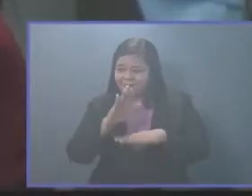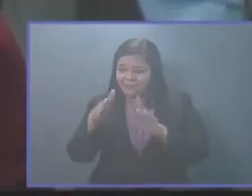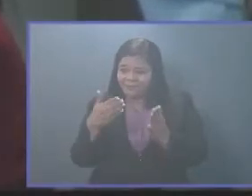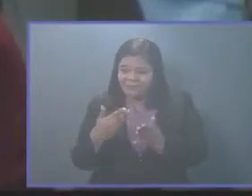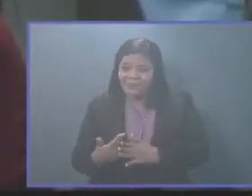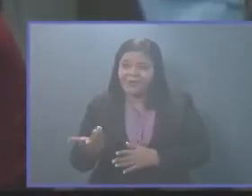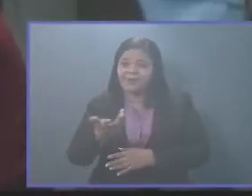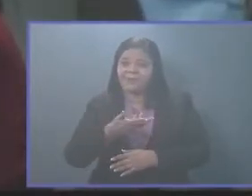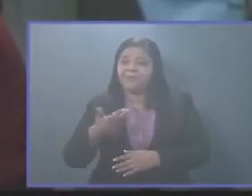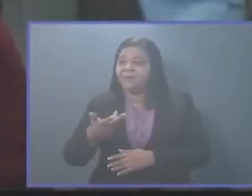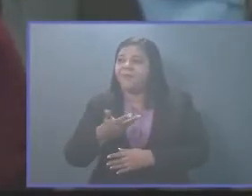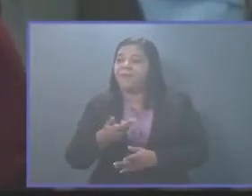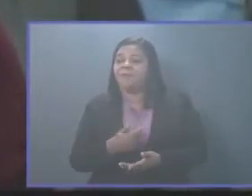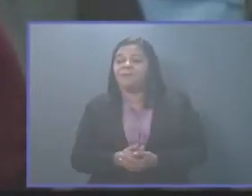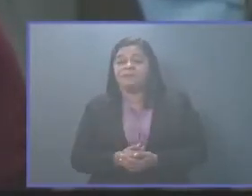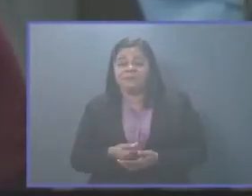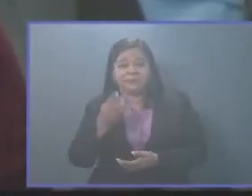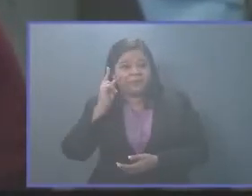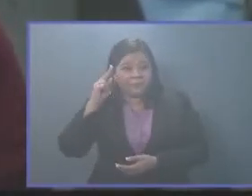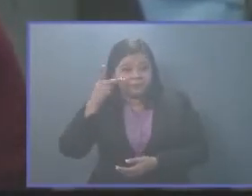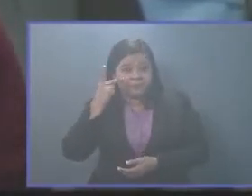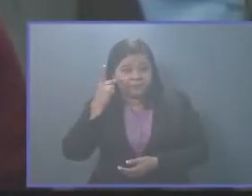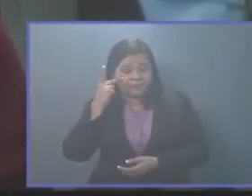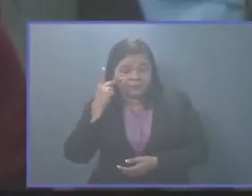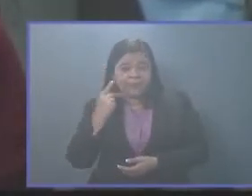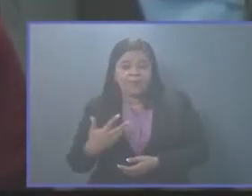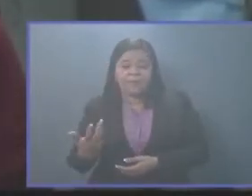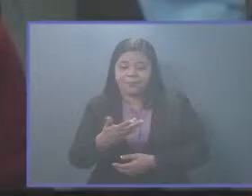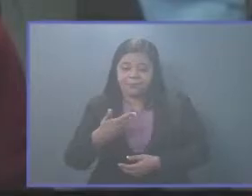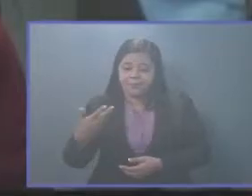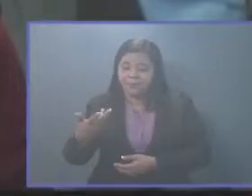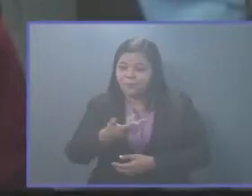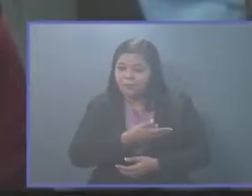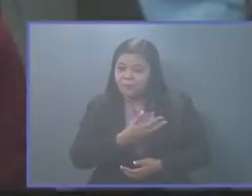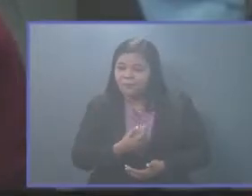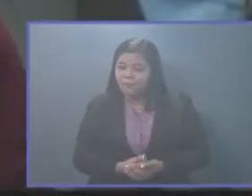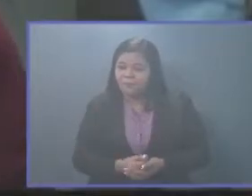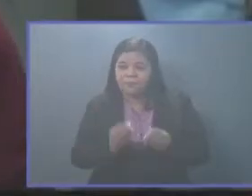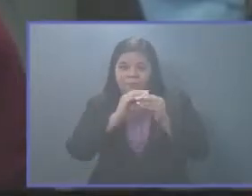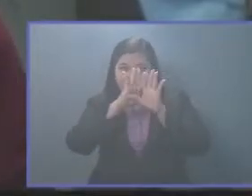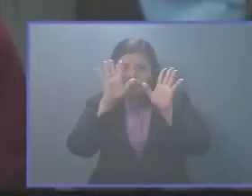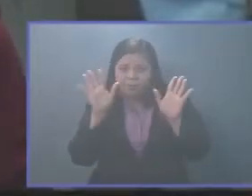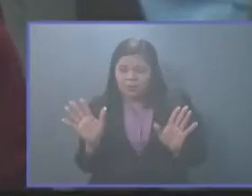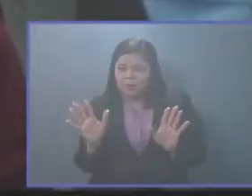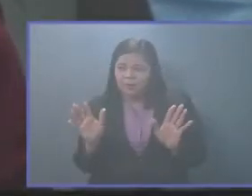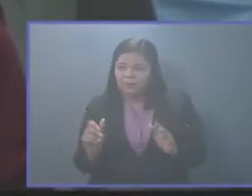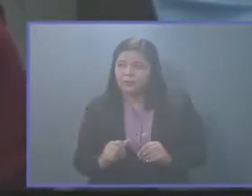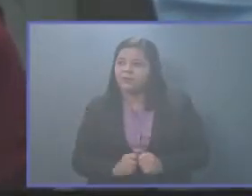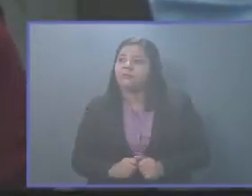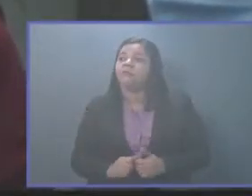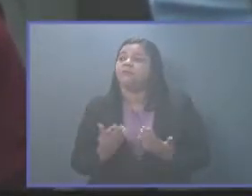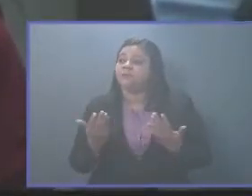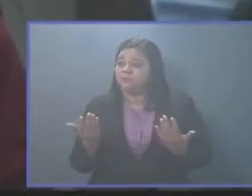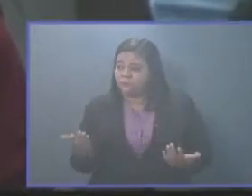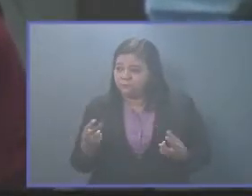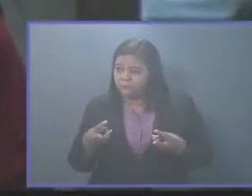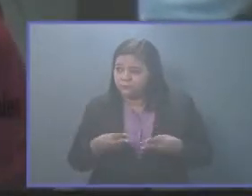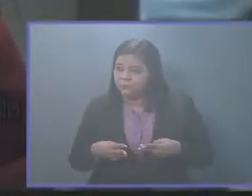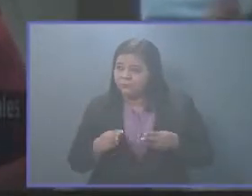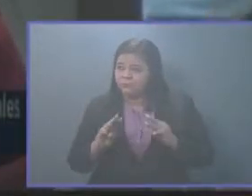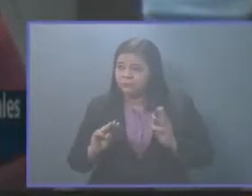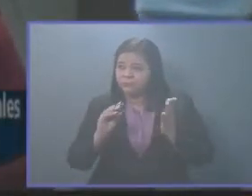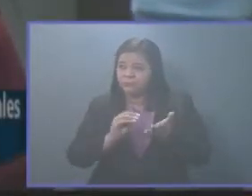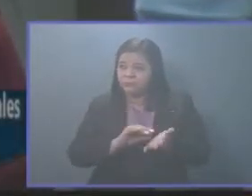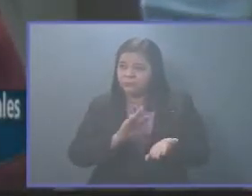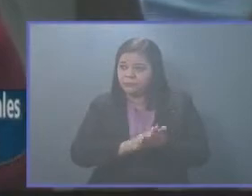notoria, porque eso significa que nosotros estamos claros de que el mecanismo que